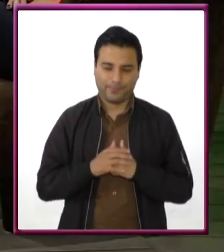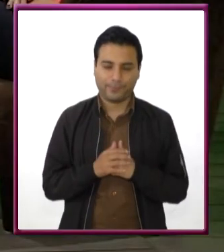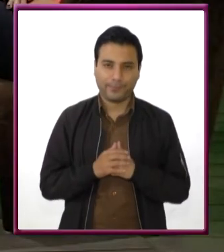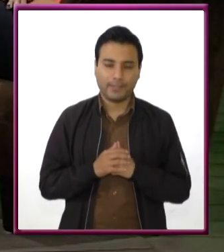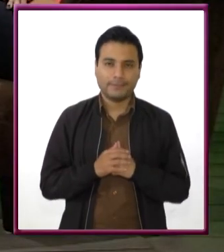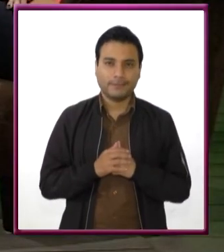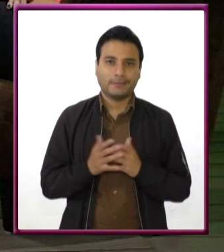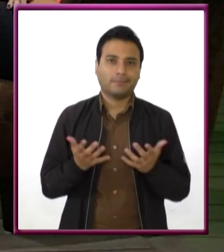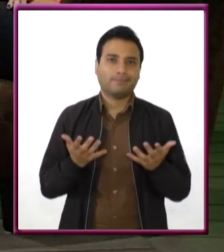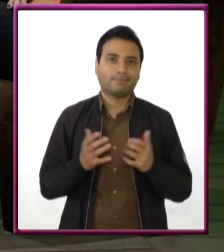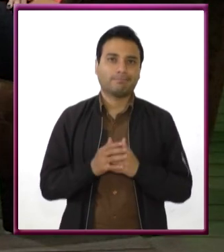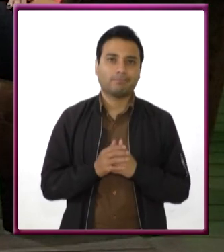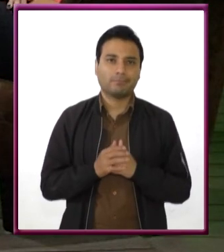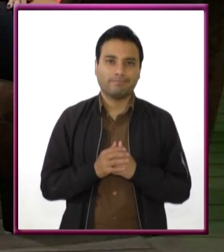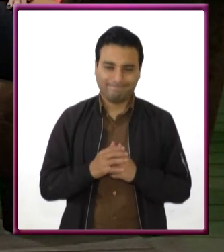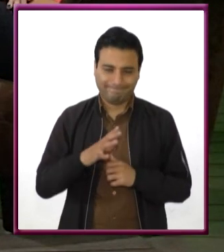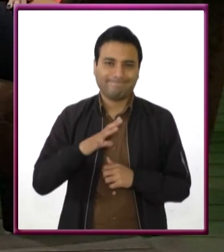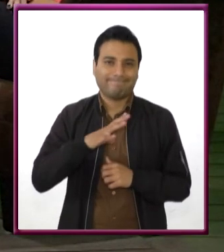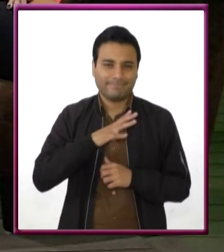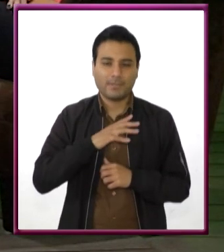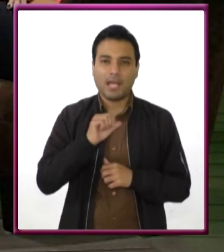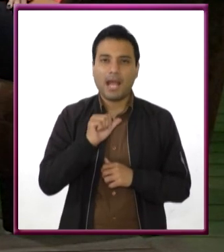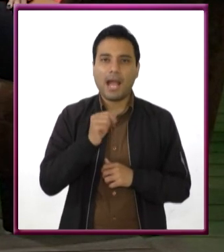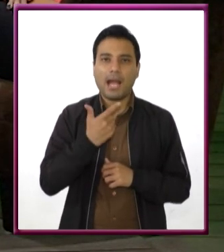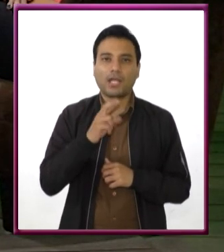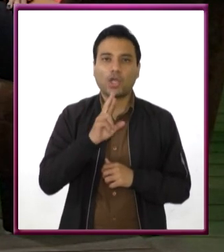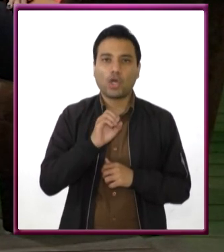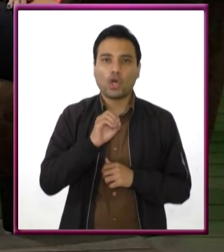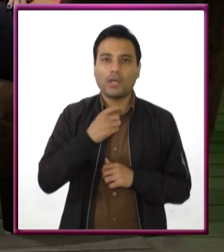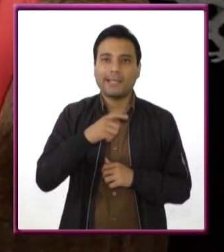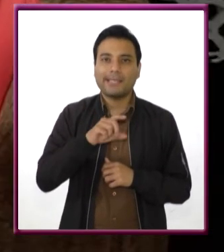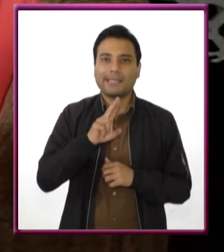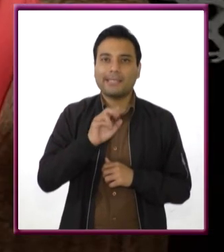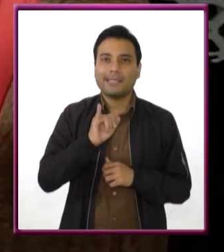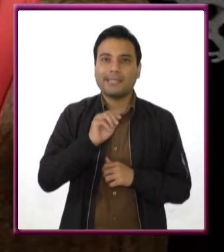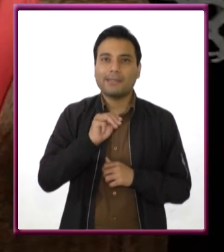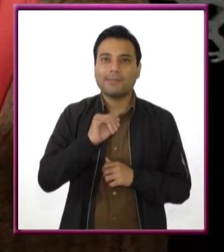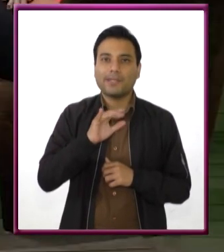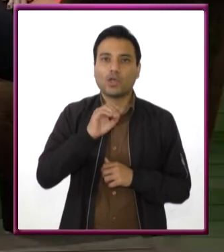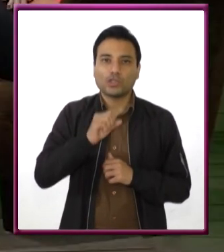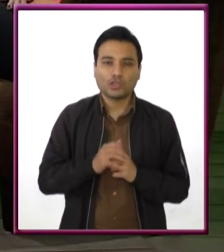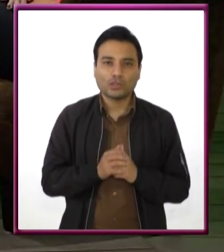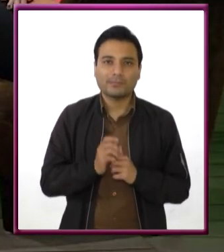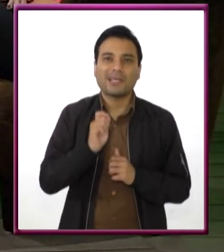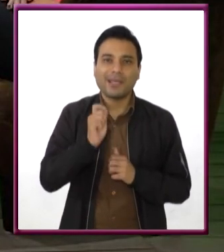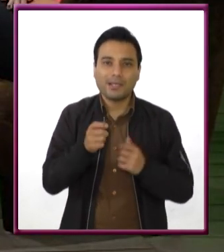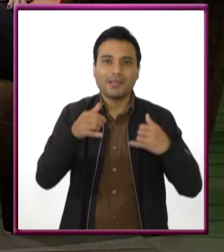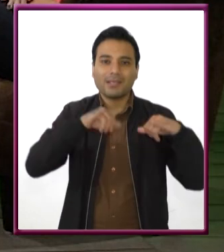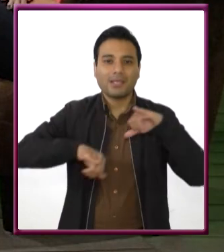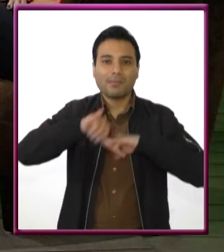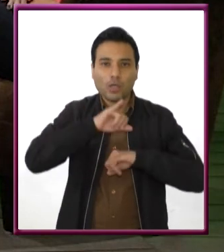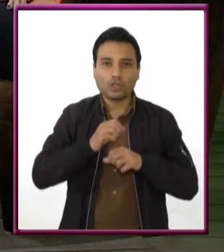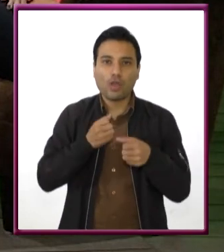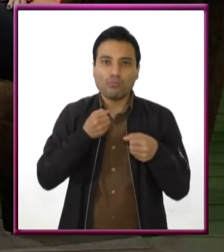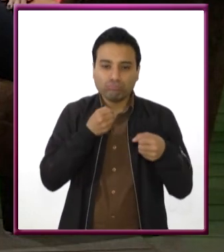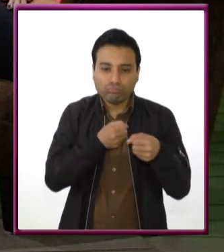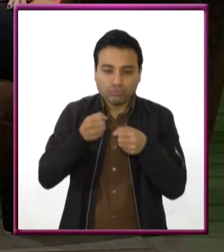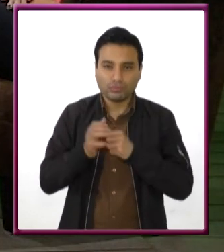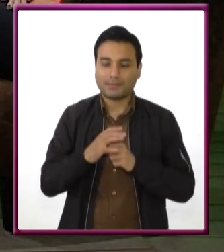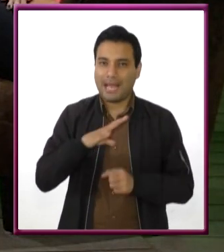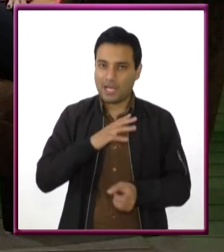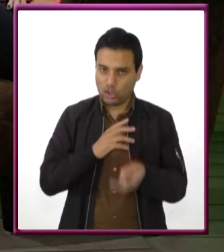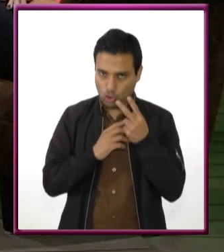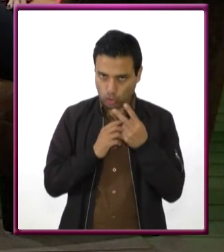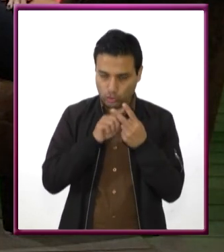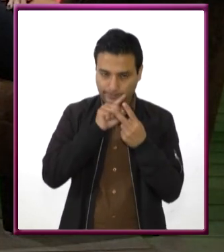lado el mundo de los agroquímicos. Y cuando hablamos de agroquímicos, también tenemos 2 grandes